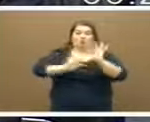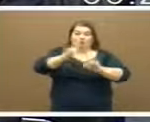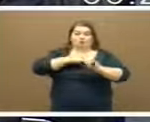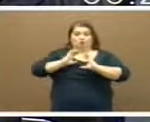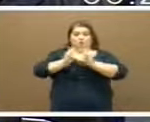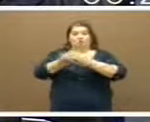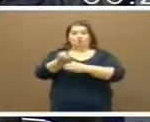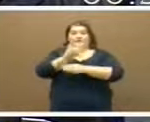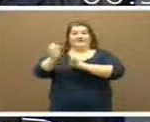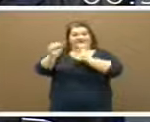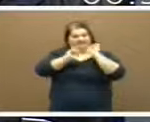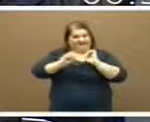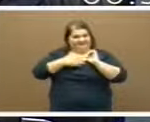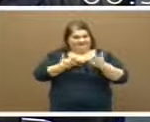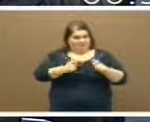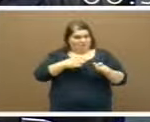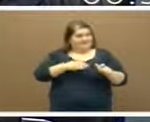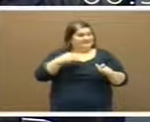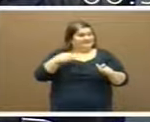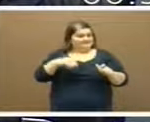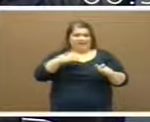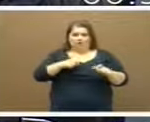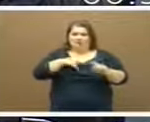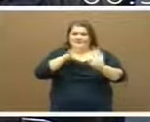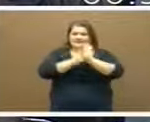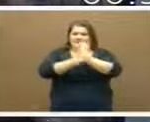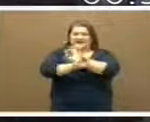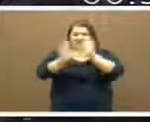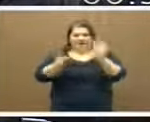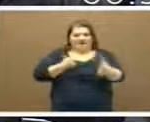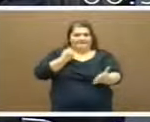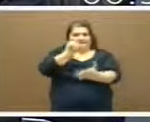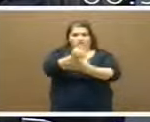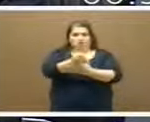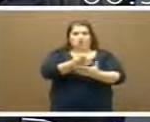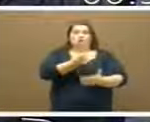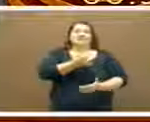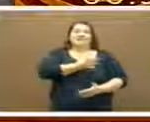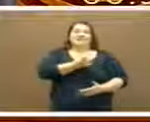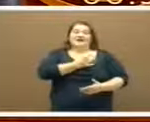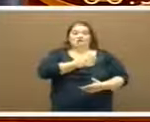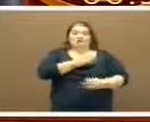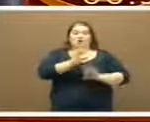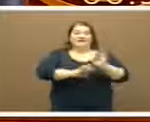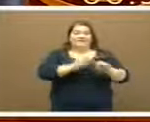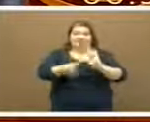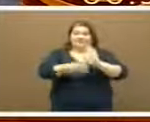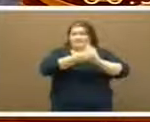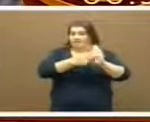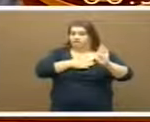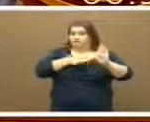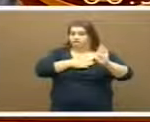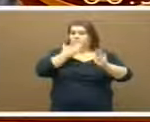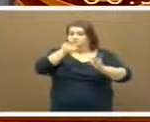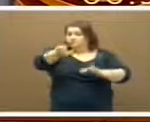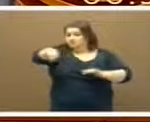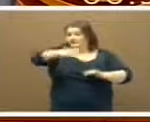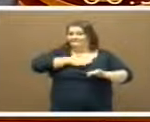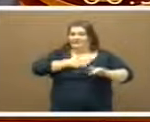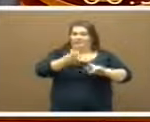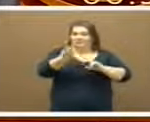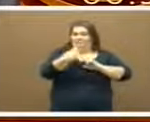enmiendas del Grupo Socialista en esta sección, aclararle que el apoyo a las organizaciones sindicales viene recogido como enmienda nuestra y, si quieren ustedes, pues